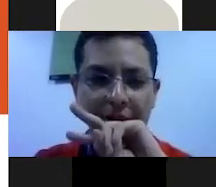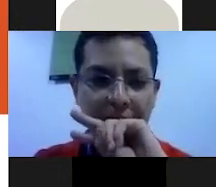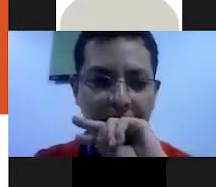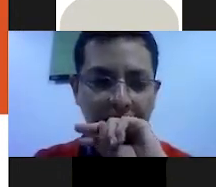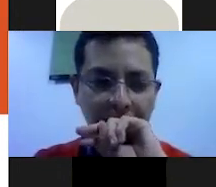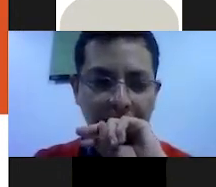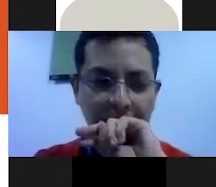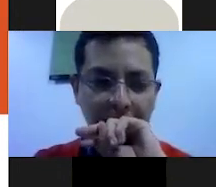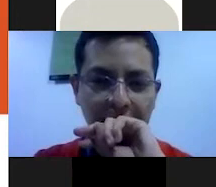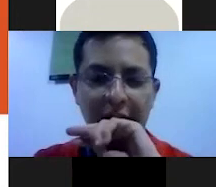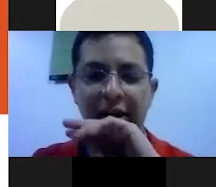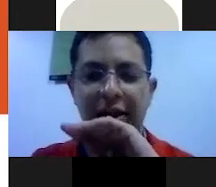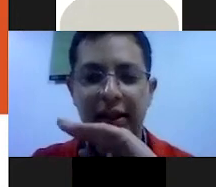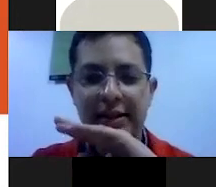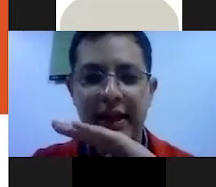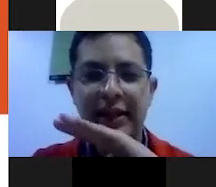Anular y medio.